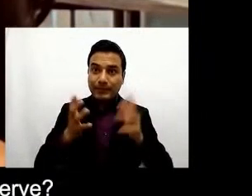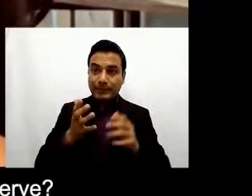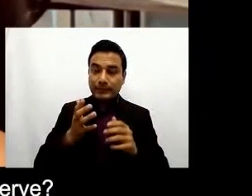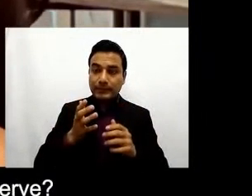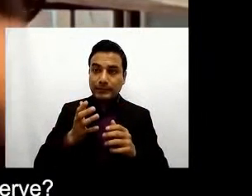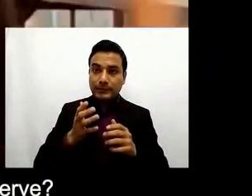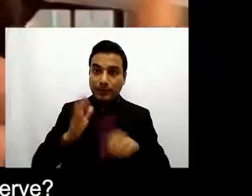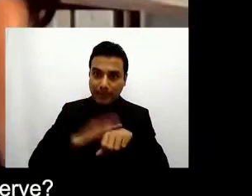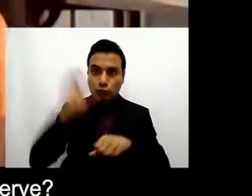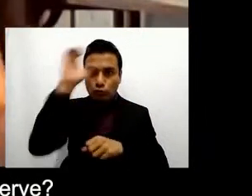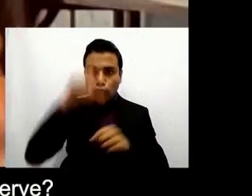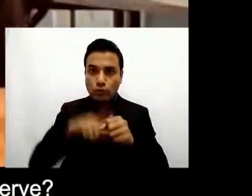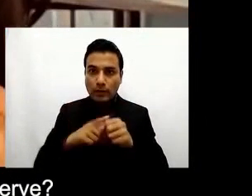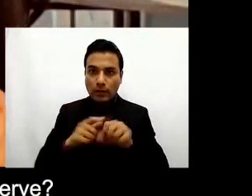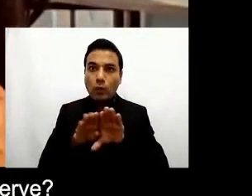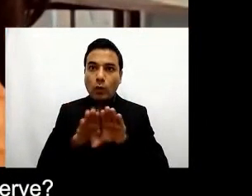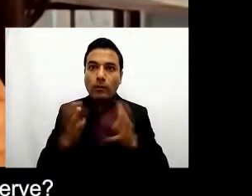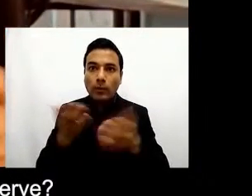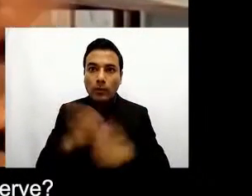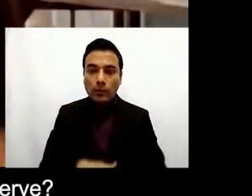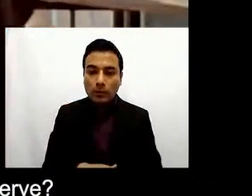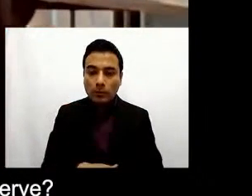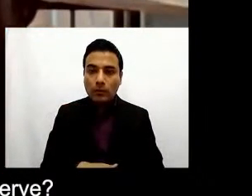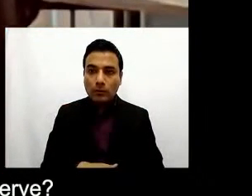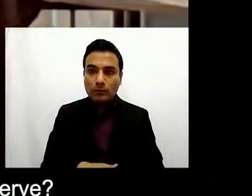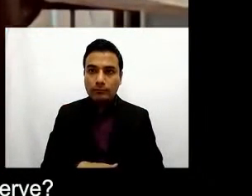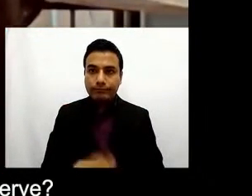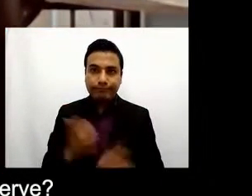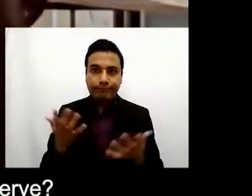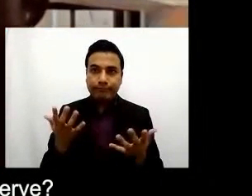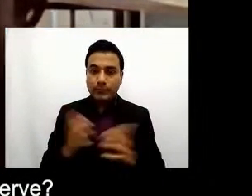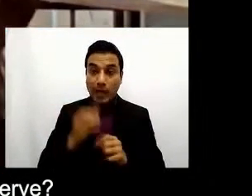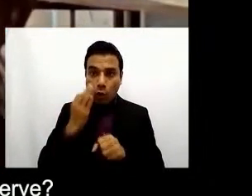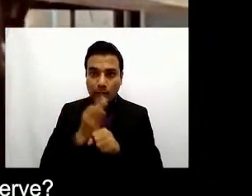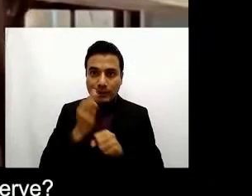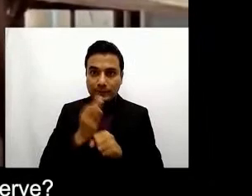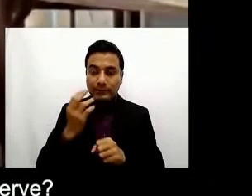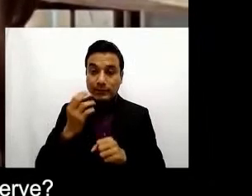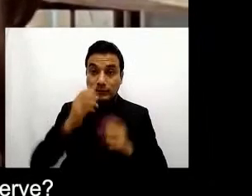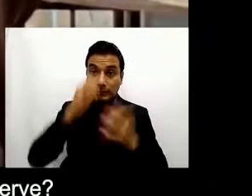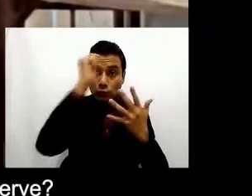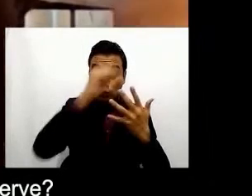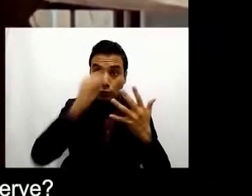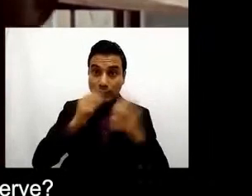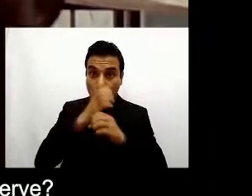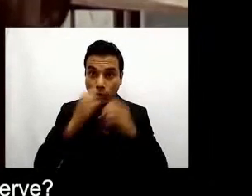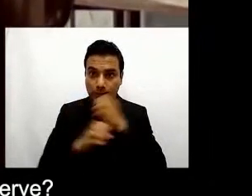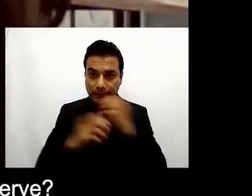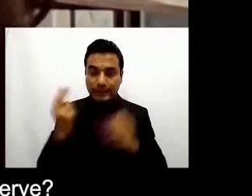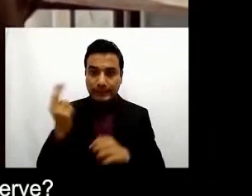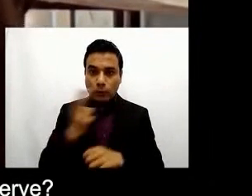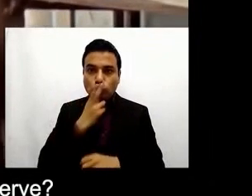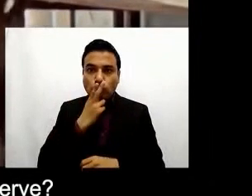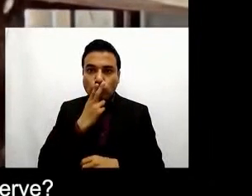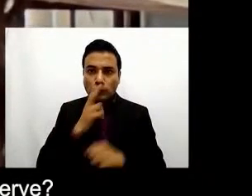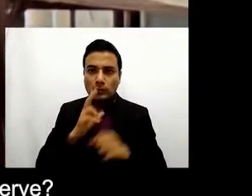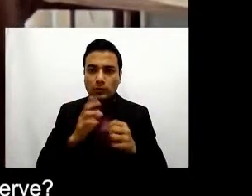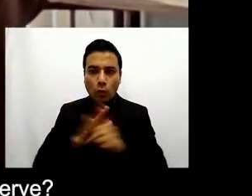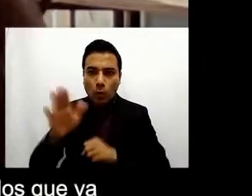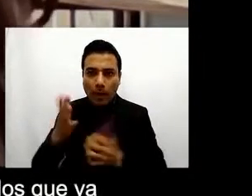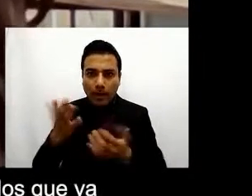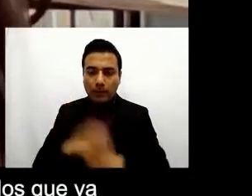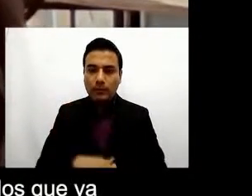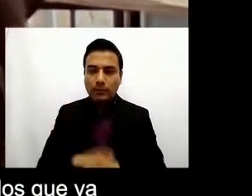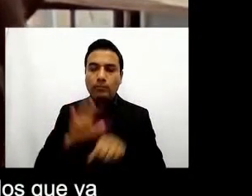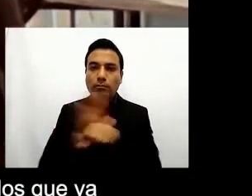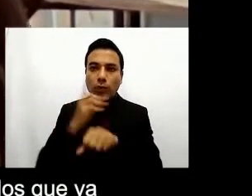cultural, según cada caso, qué es urgente que se conserve y por qué, en dónde tenemos vacíos de formación